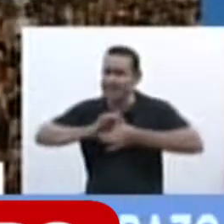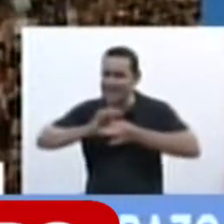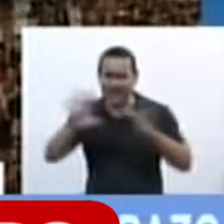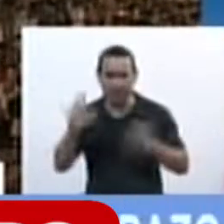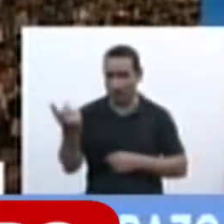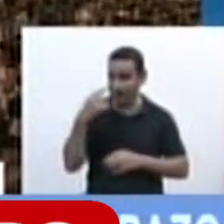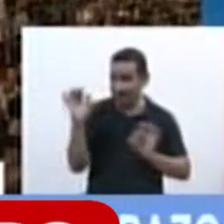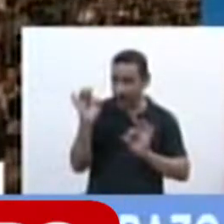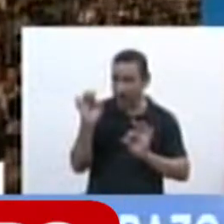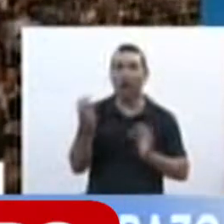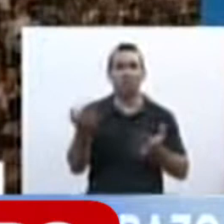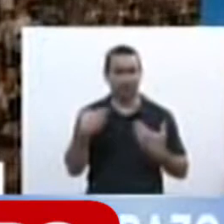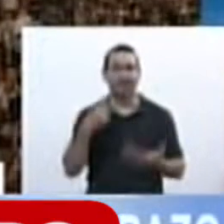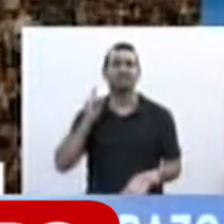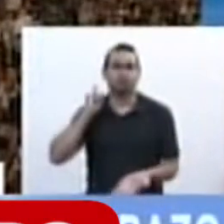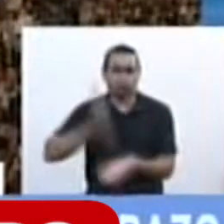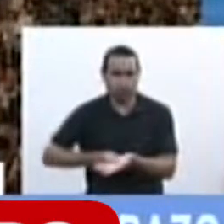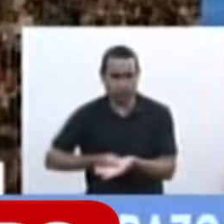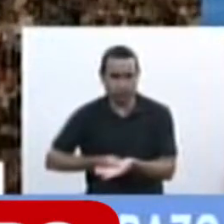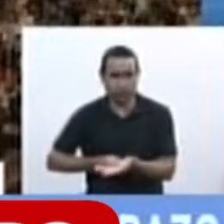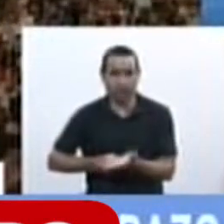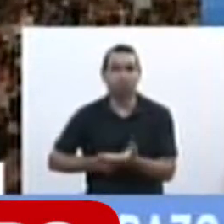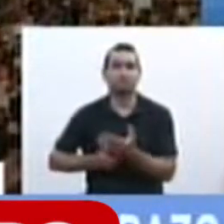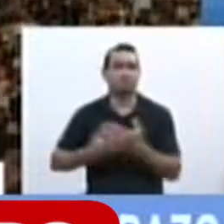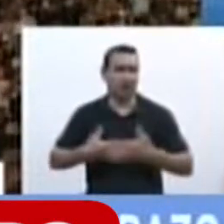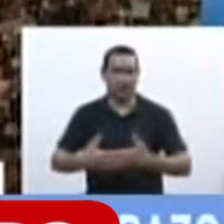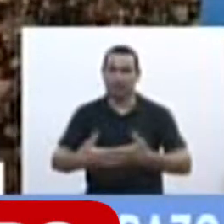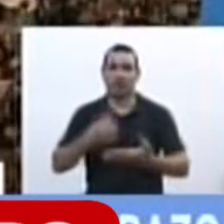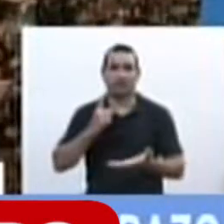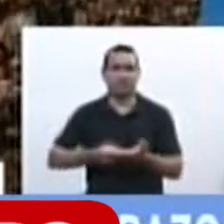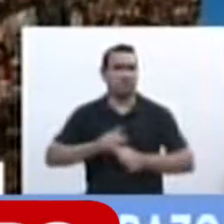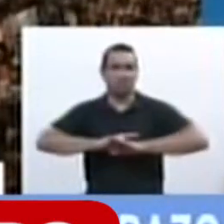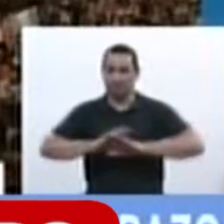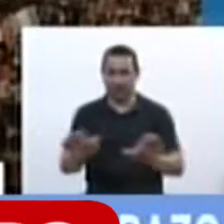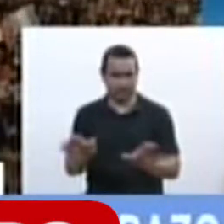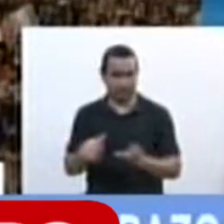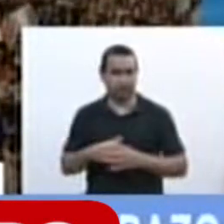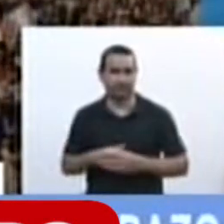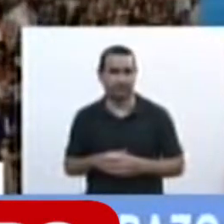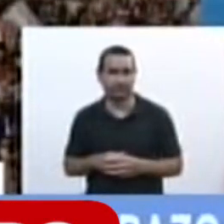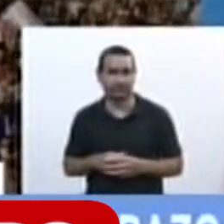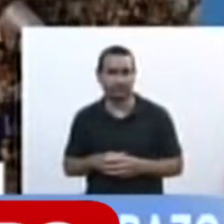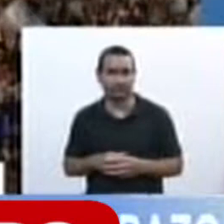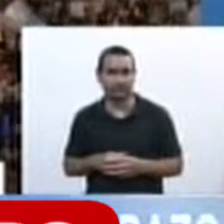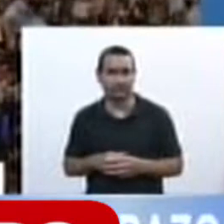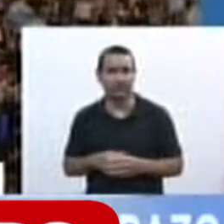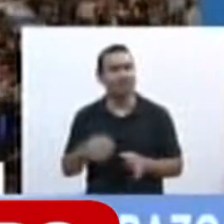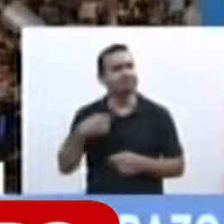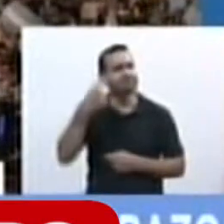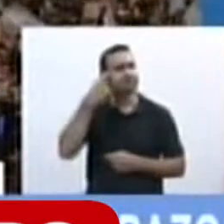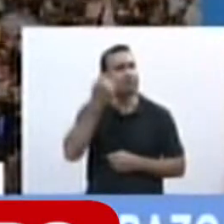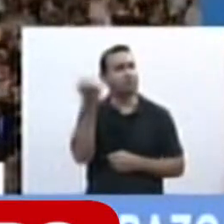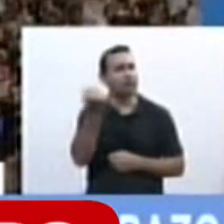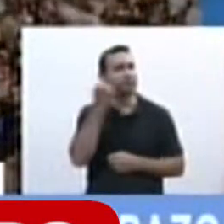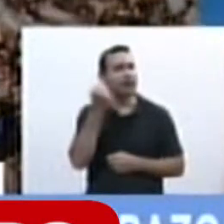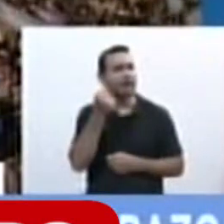sin imposición, pueda optar por la interrupción voluntaria del embarazo. Y me parece